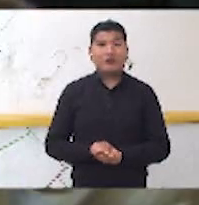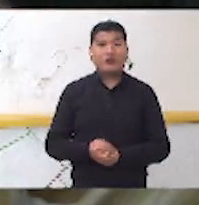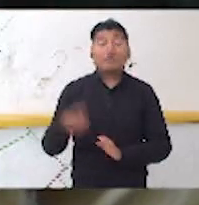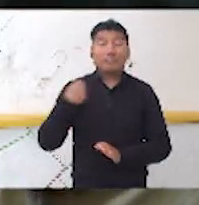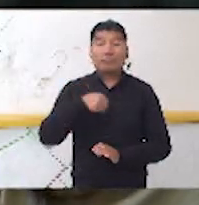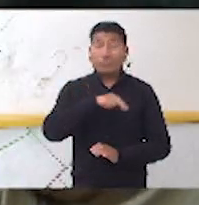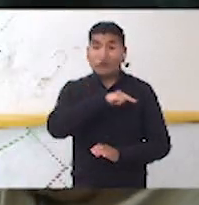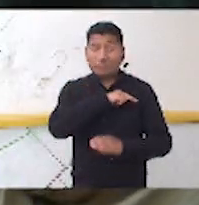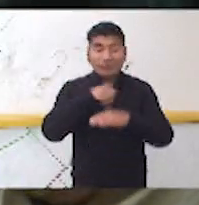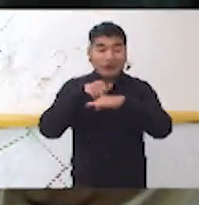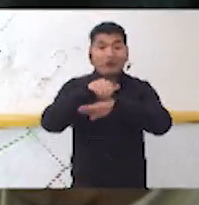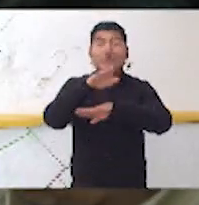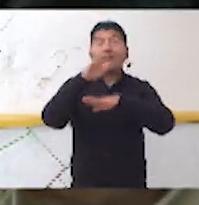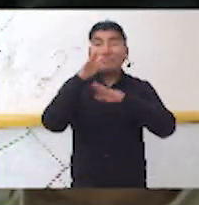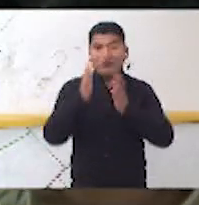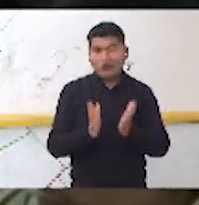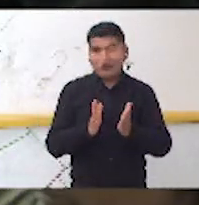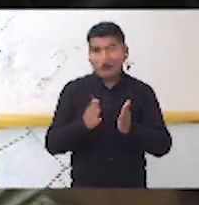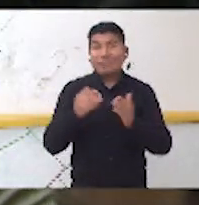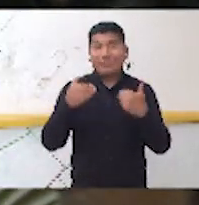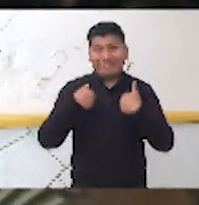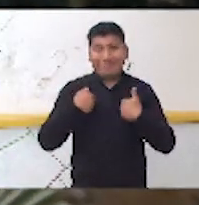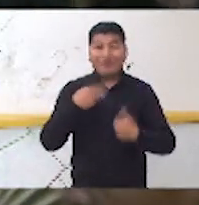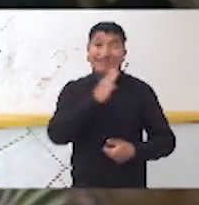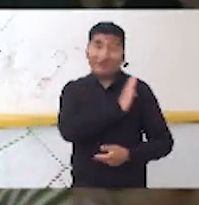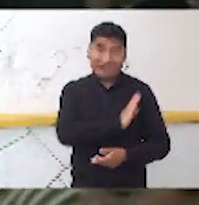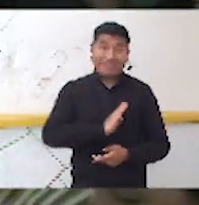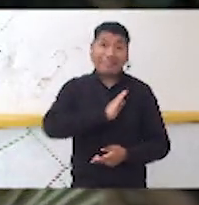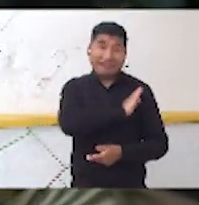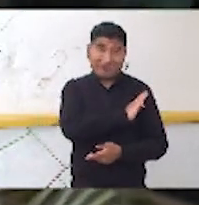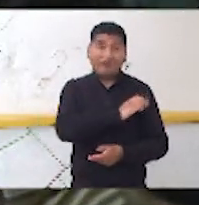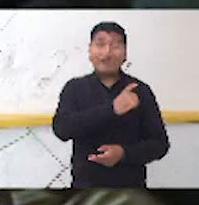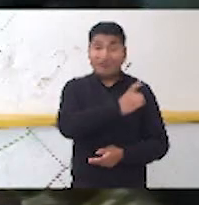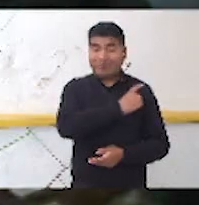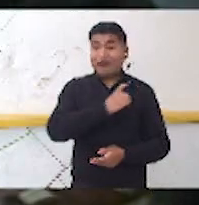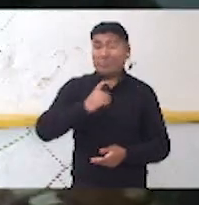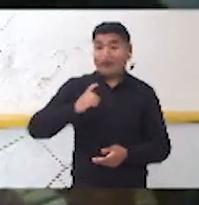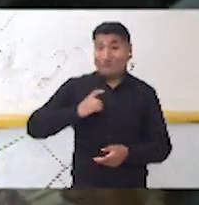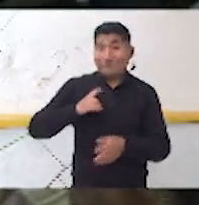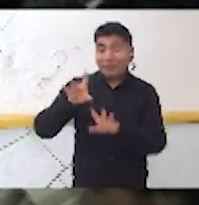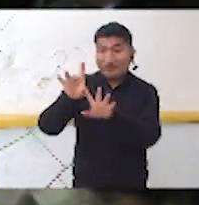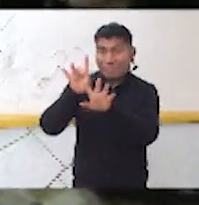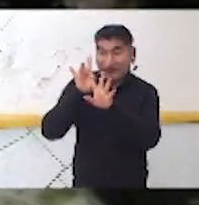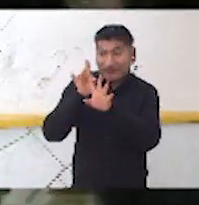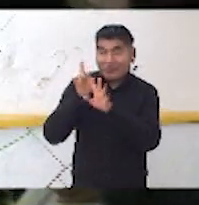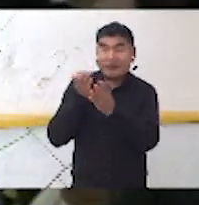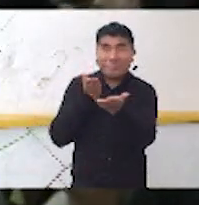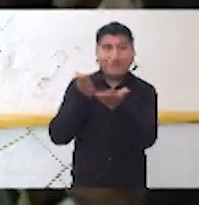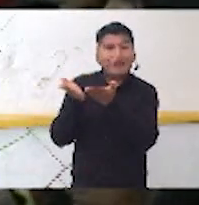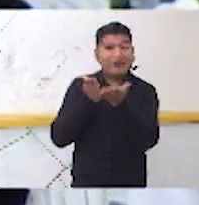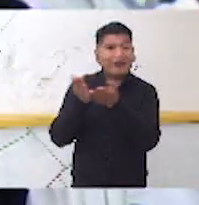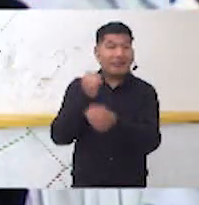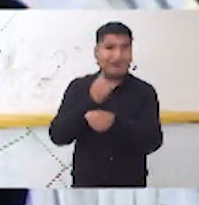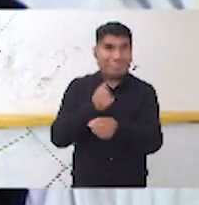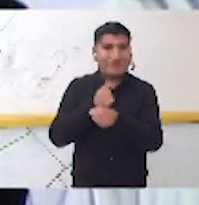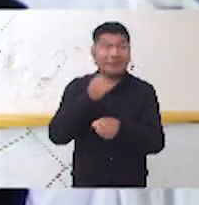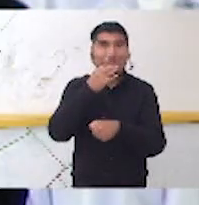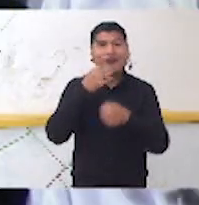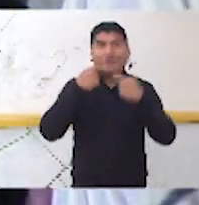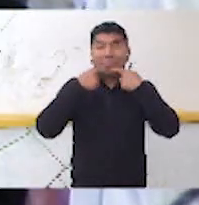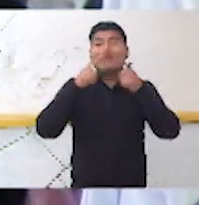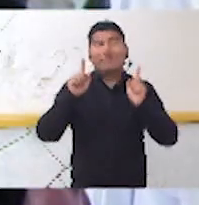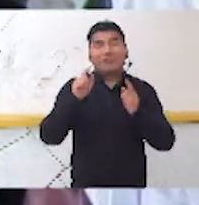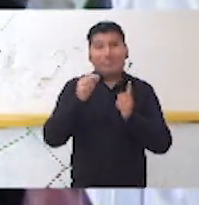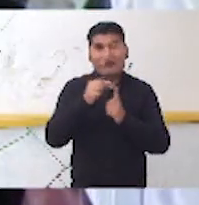Somos enviados, tenemos una misión. Los diáconos son elegidos y enviados para el servicio de la Iglesia, predicando la